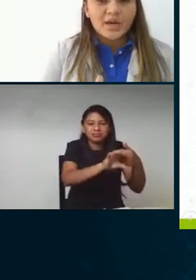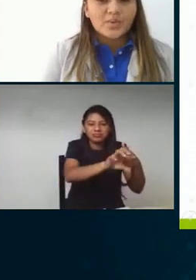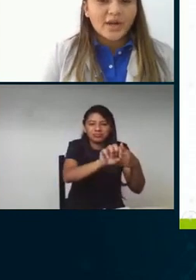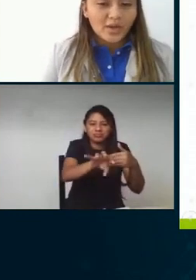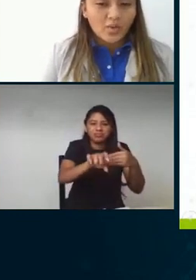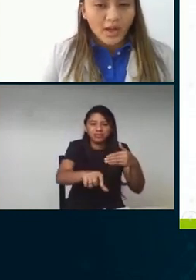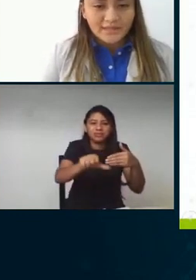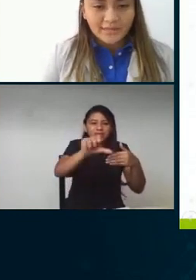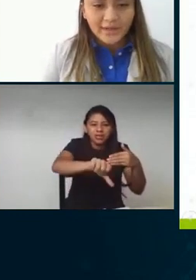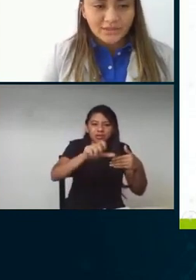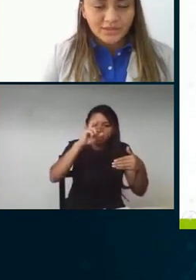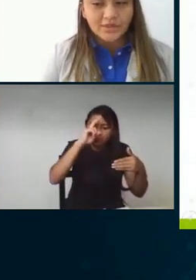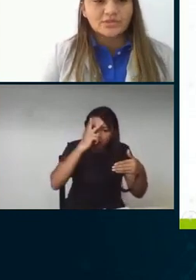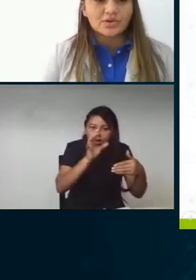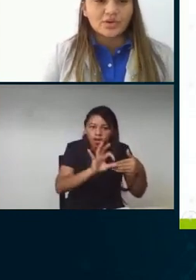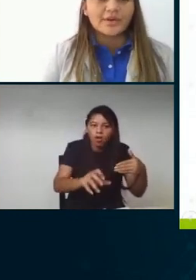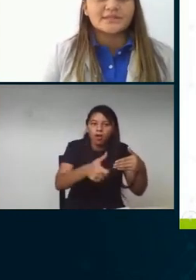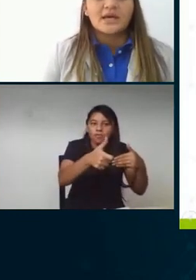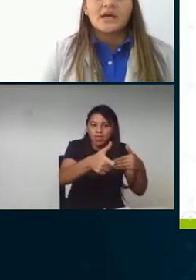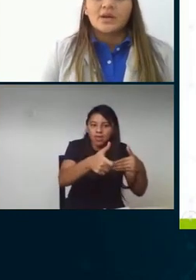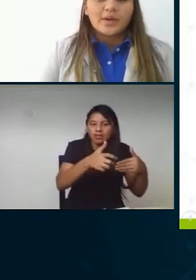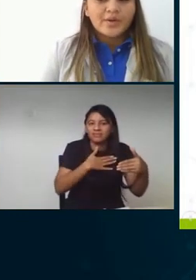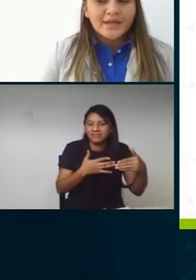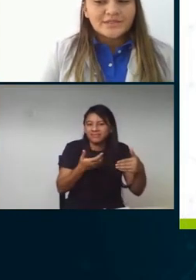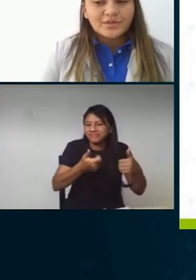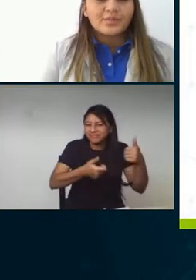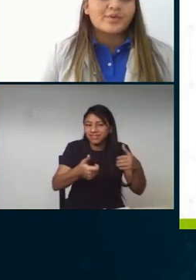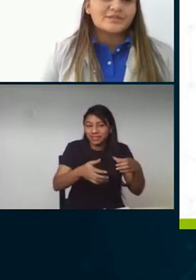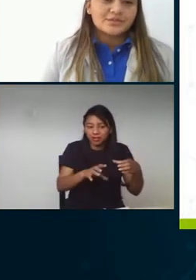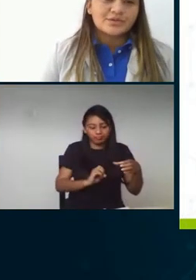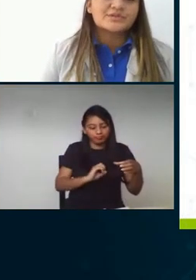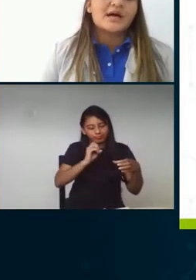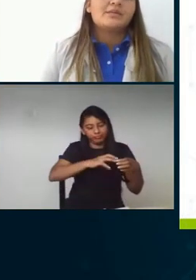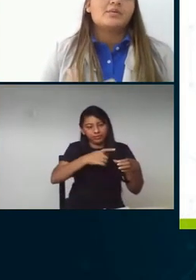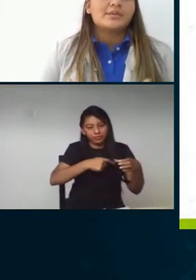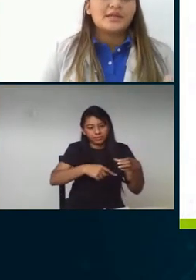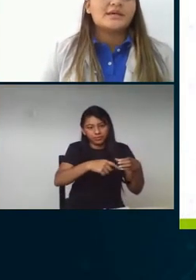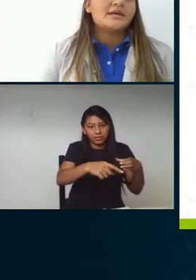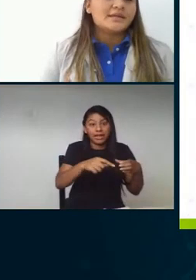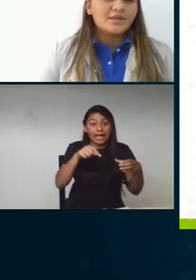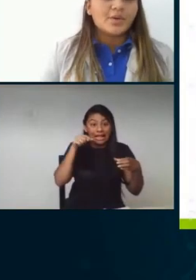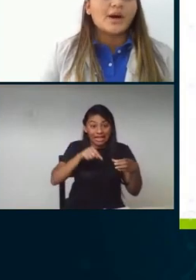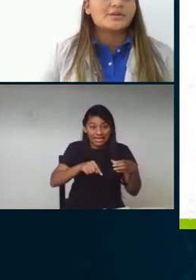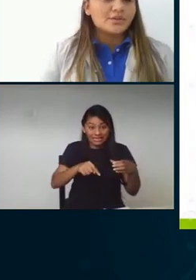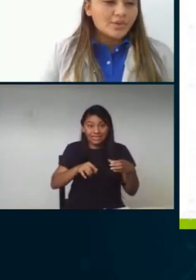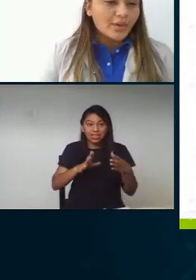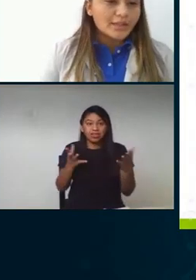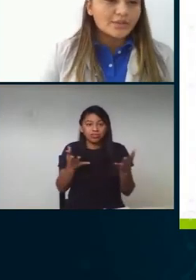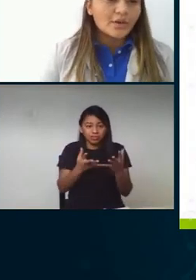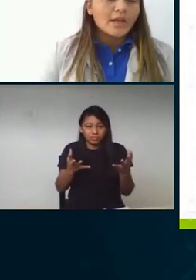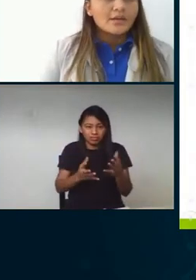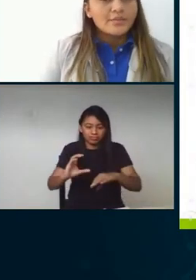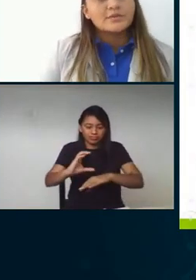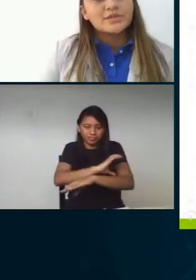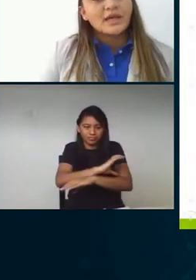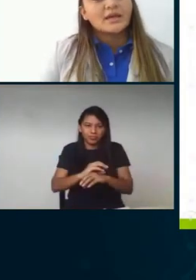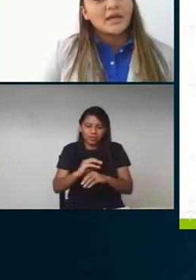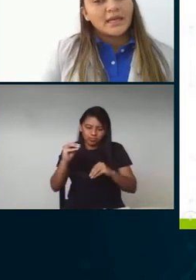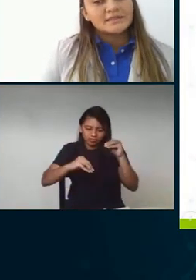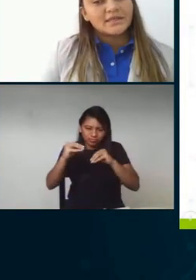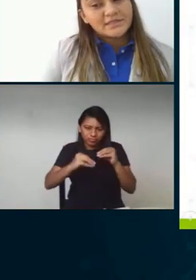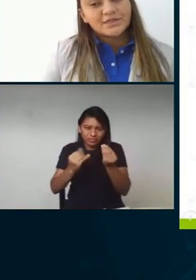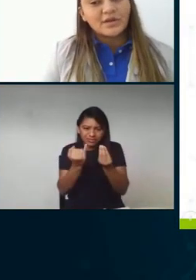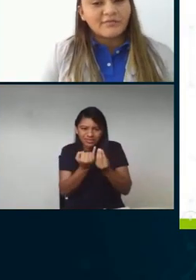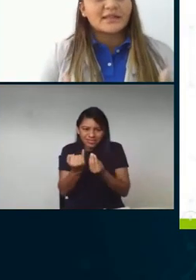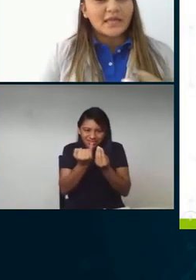Ahí se haría una adecuada separación de los colores. Luego de eso, pues nosotros de ir innovando, vimos